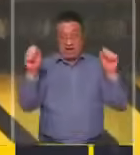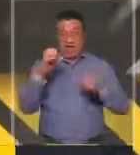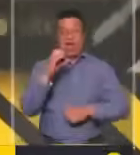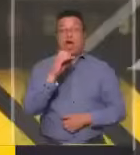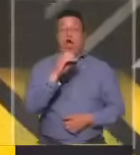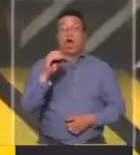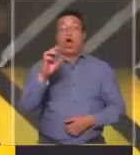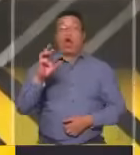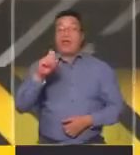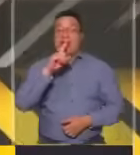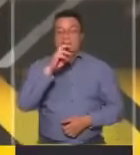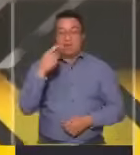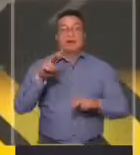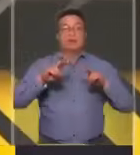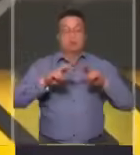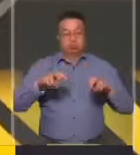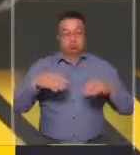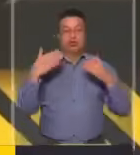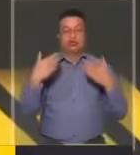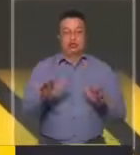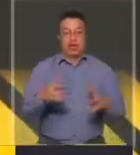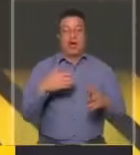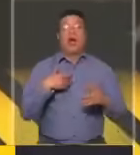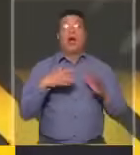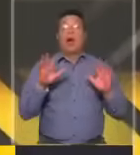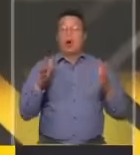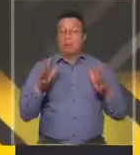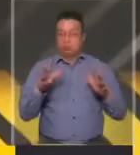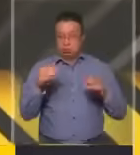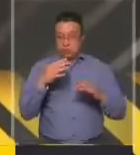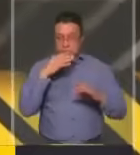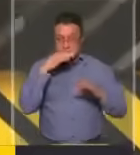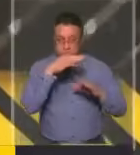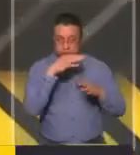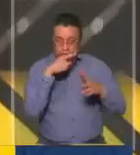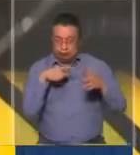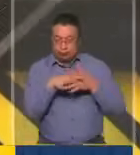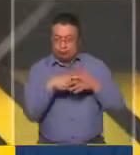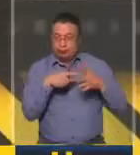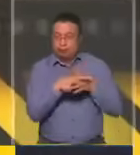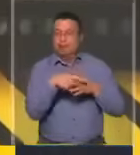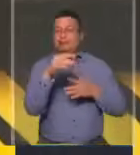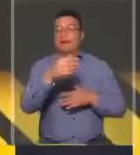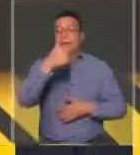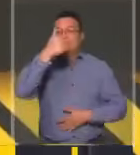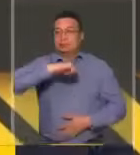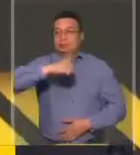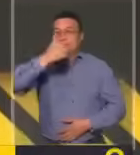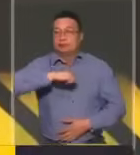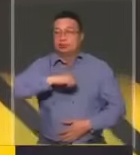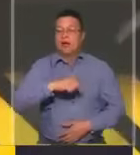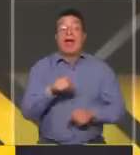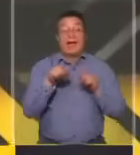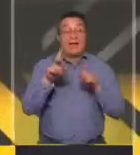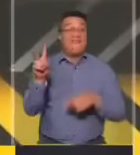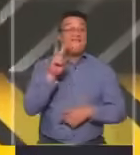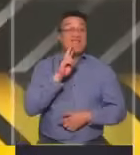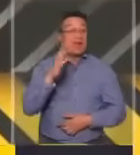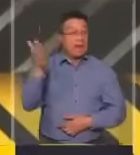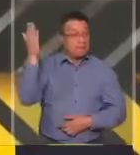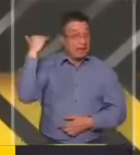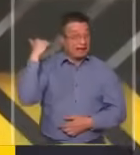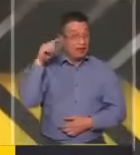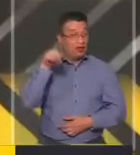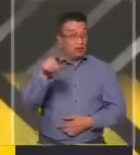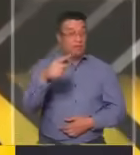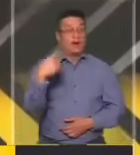que se lo está investigando, es decir, la posible revelación de secreto. Recordemos que fue el viernes pasado cuando